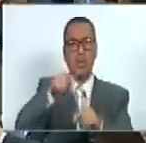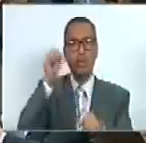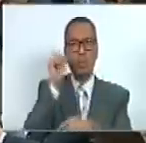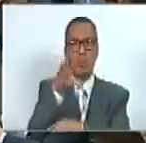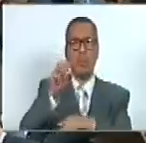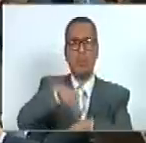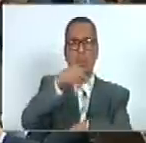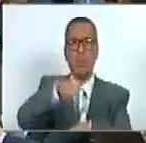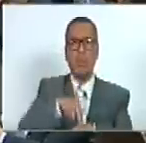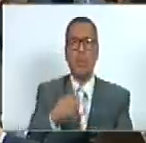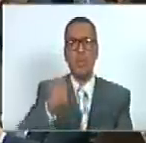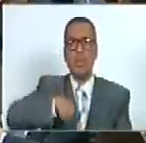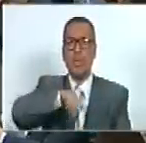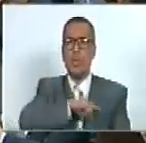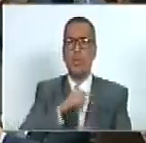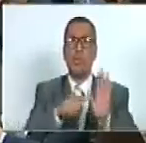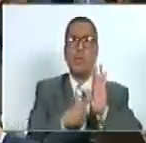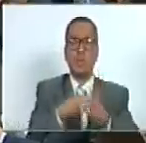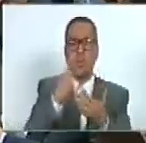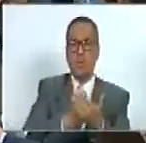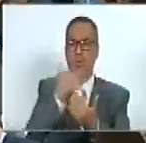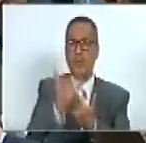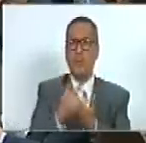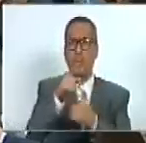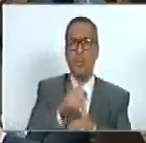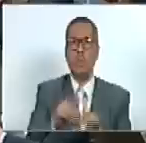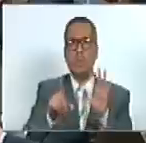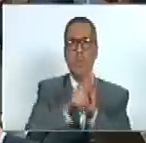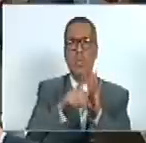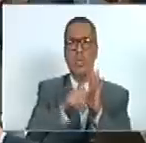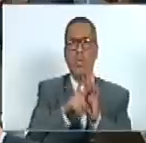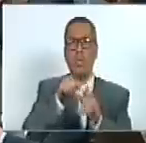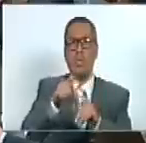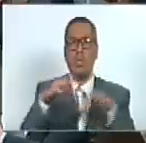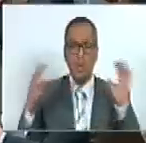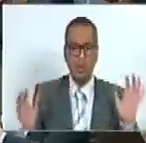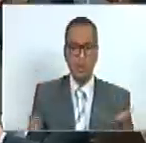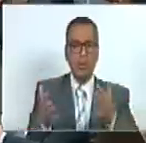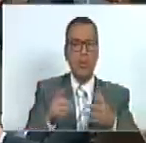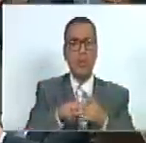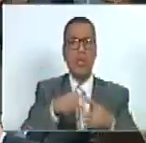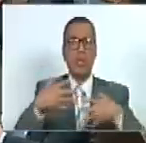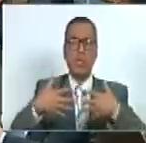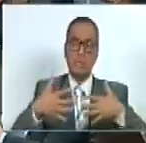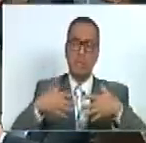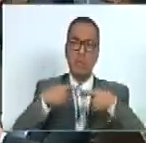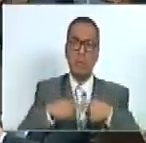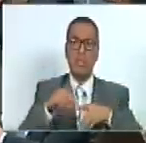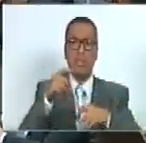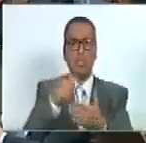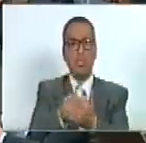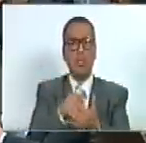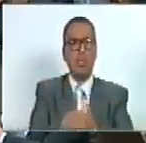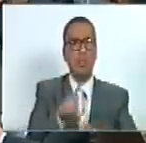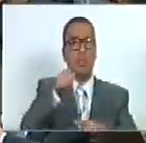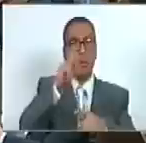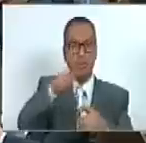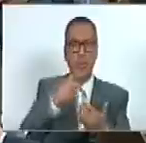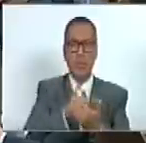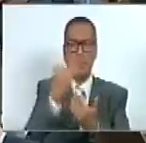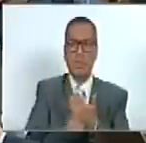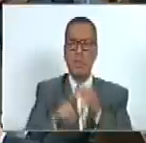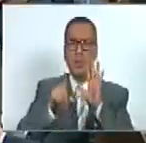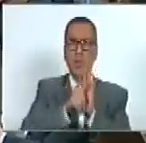Asamblea Nacional. Nosotros presentamos un proyecto de ley sobre emergencia salarial, pero además presentamos un proyecto de